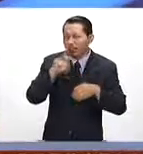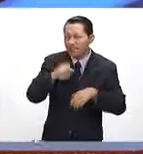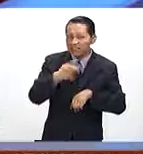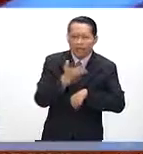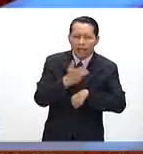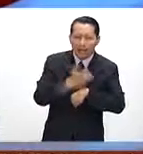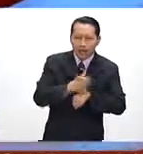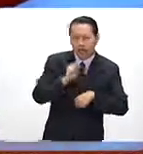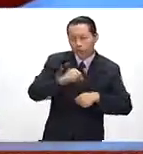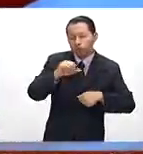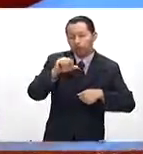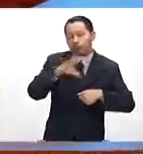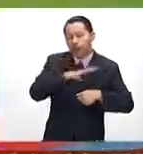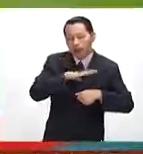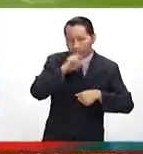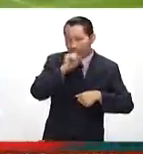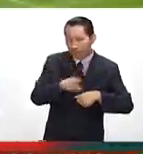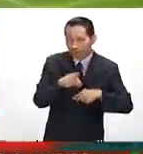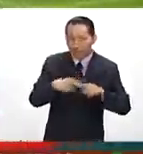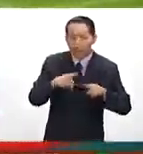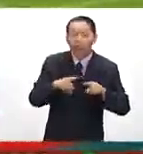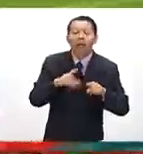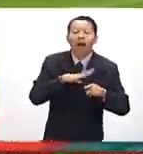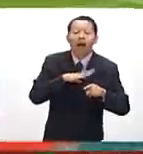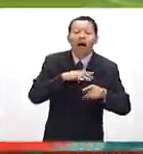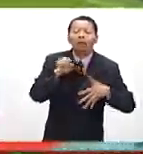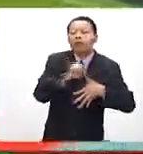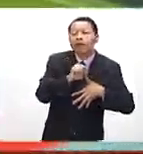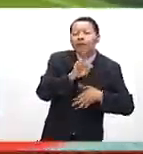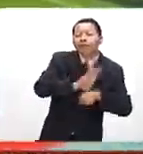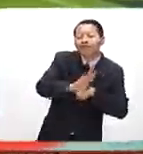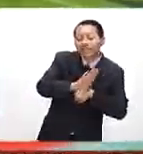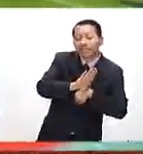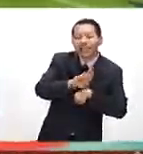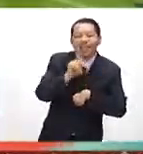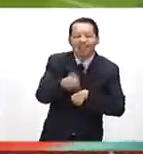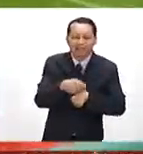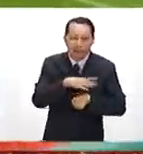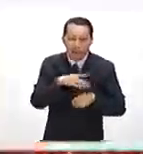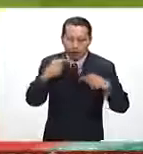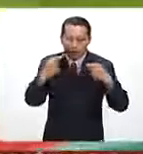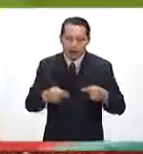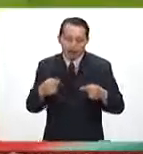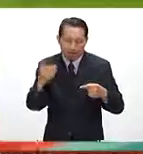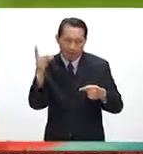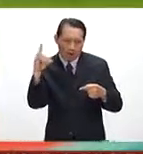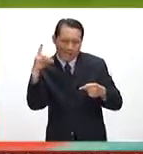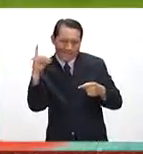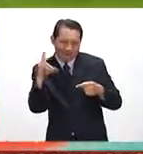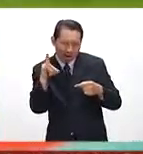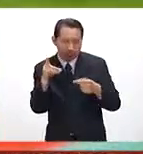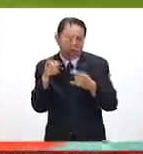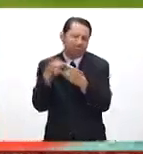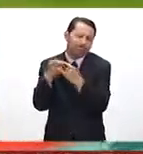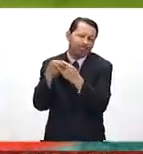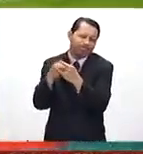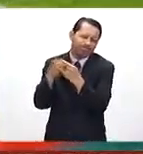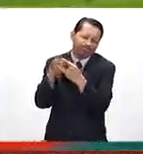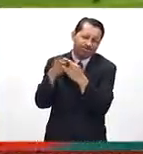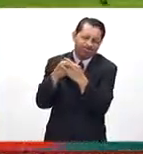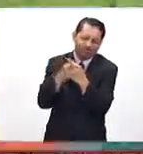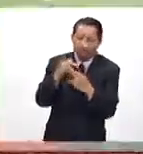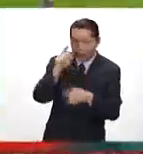sur. Brasil contra Bolivia. El equipo de Brasil le metió senda goliza al equipo boliviano. Lo peor de esto no fue la goliza